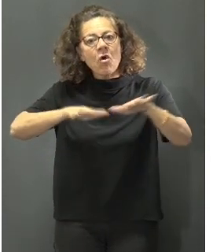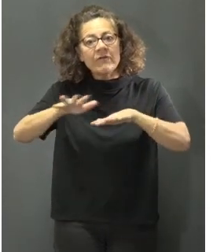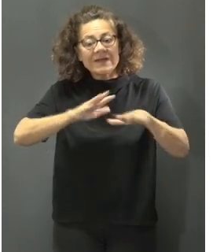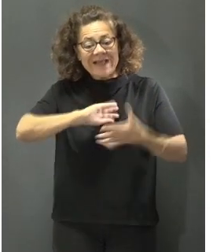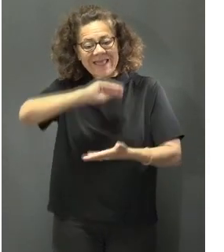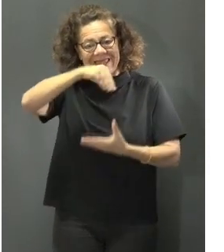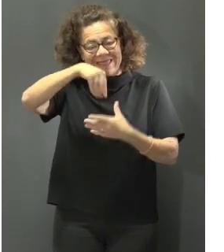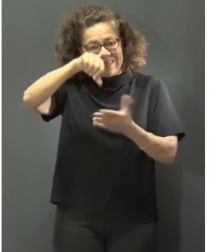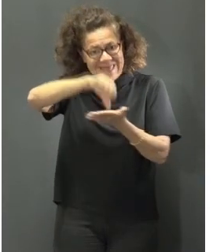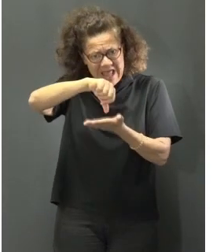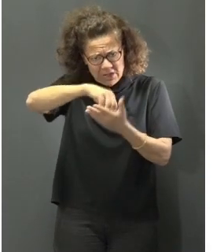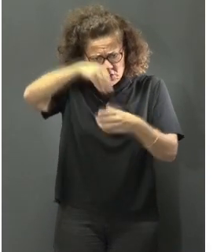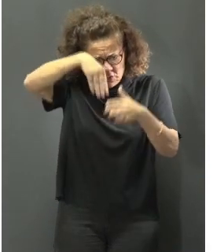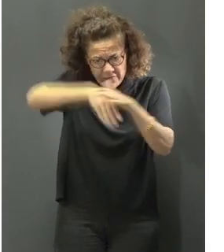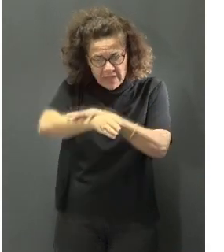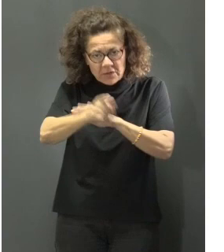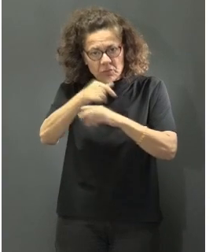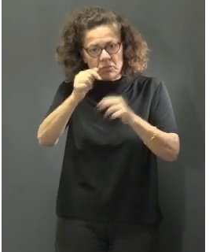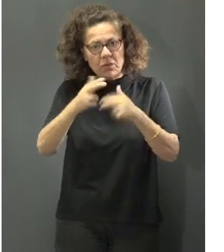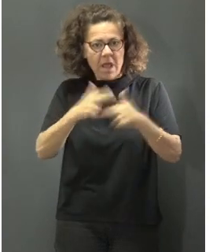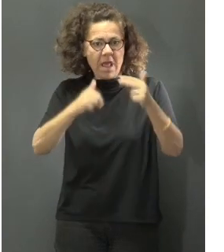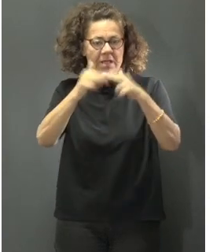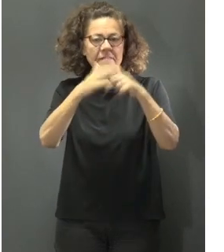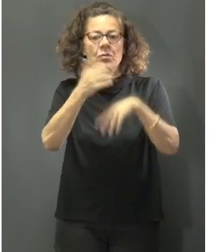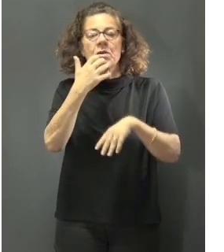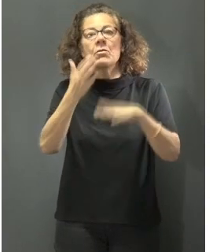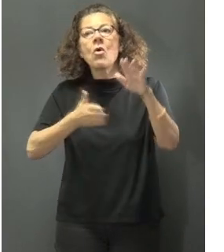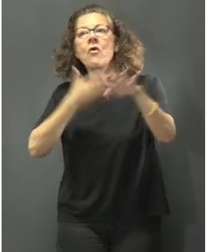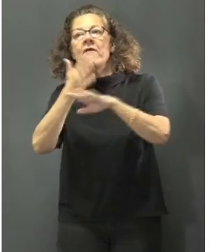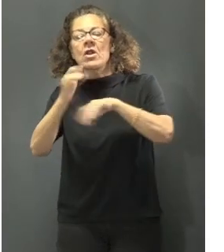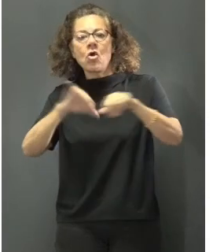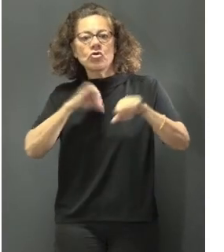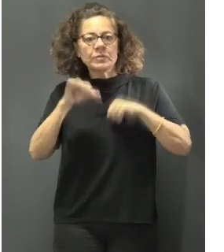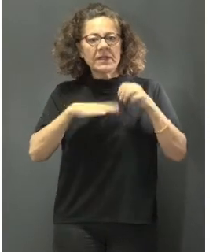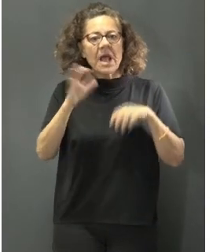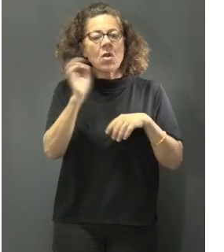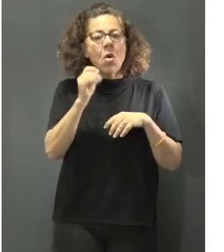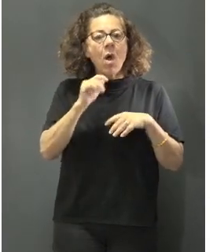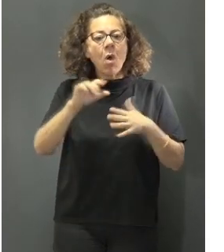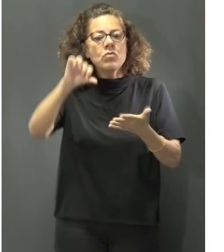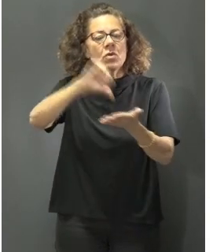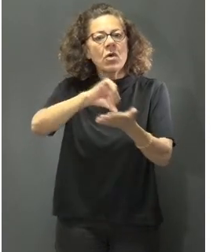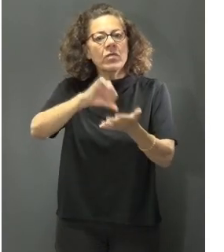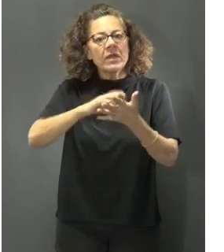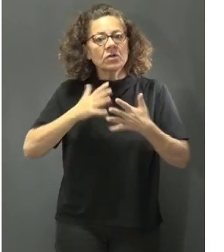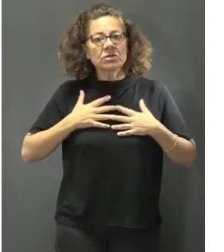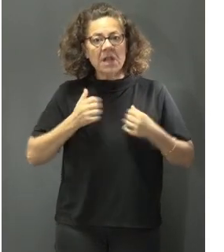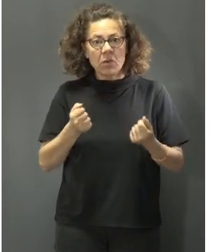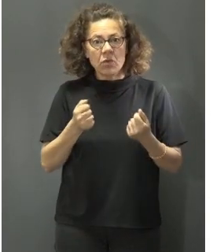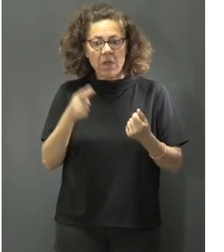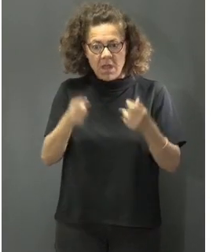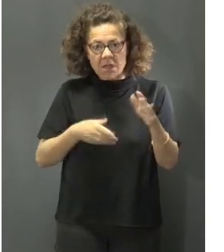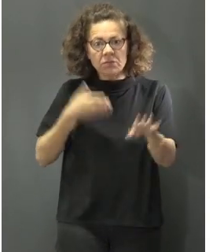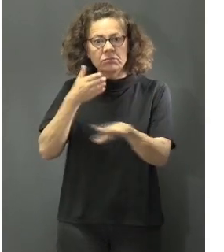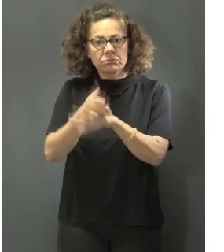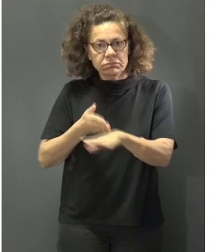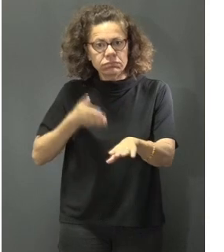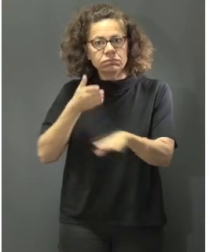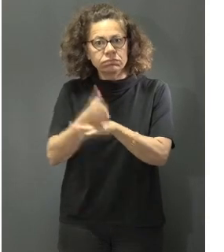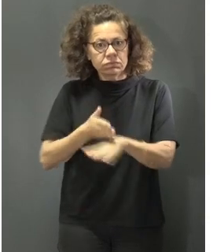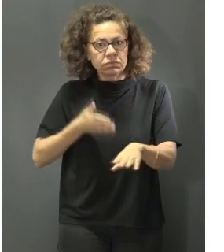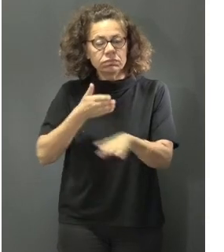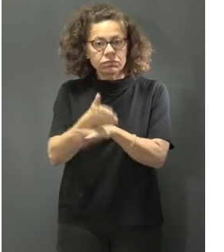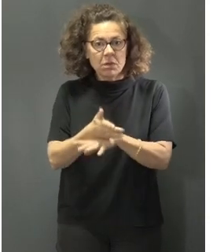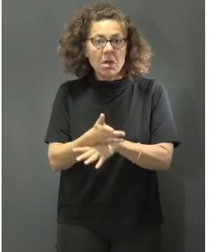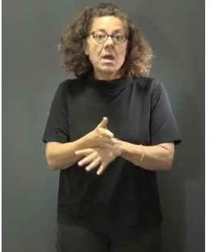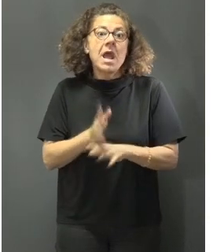de edificios, por ejemplo, cuando iban a un hospital, a un centro de salud, y son centros que frecuentaban mucho, precisamente a